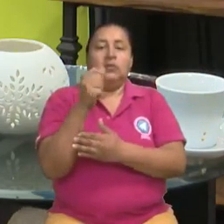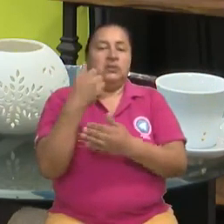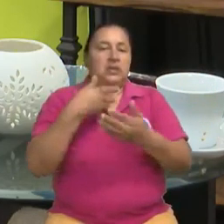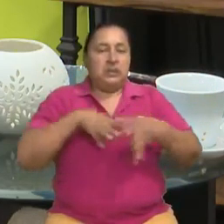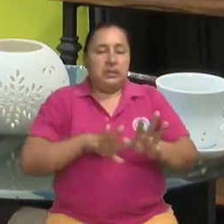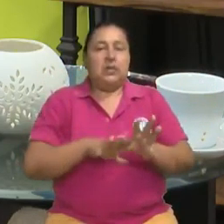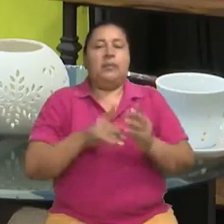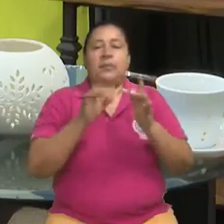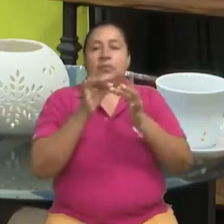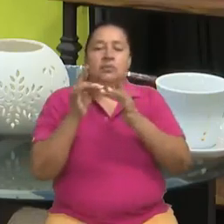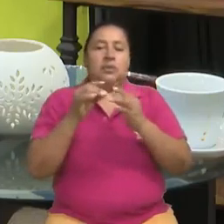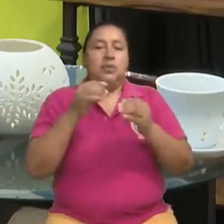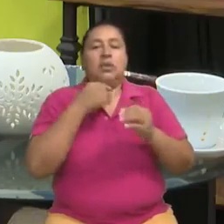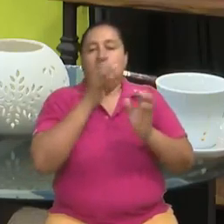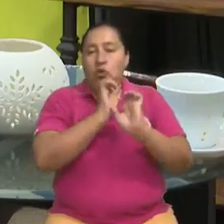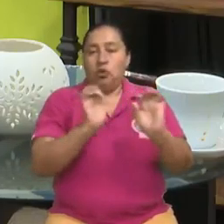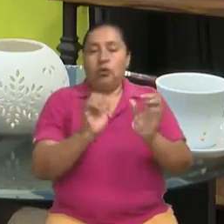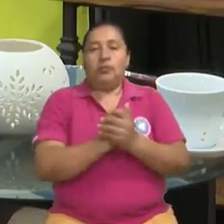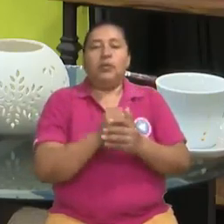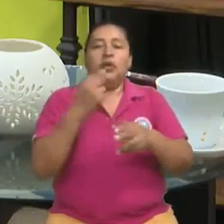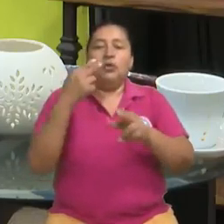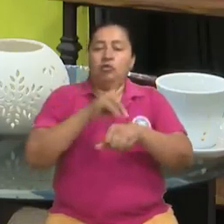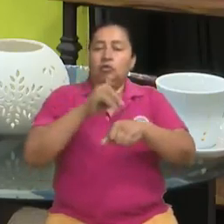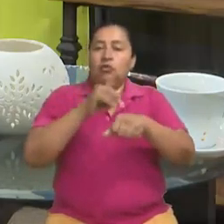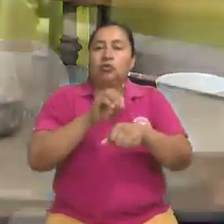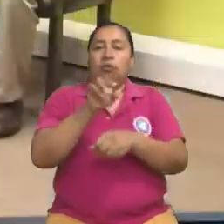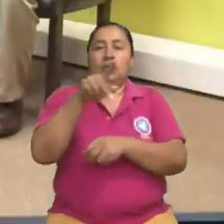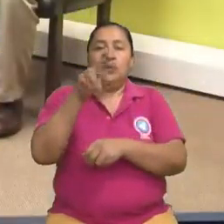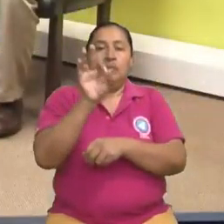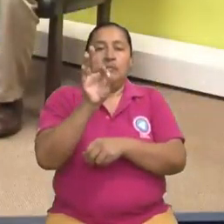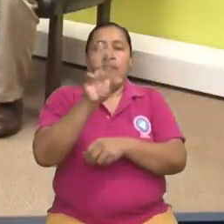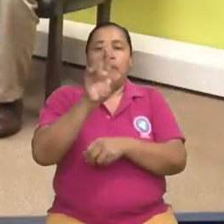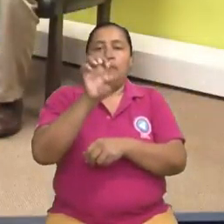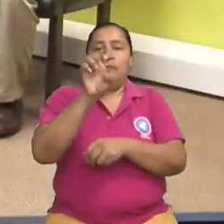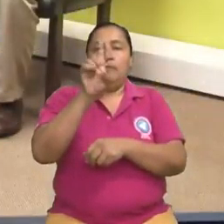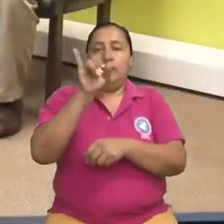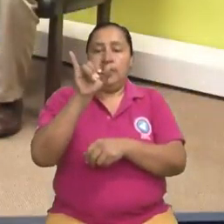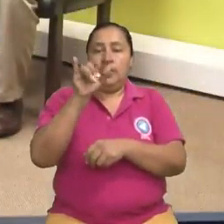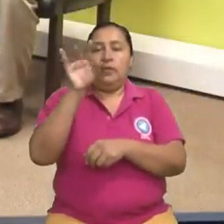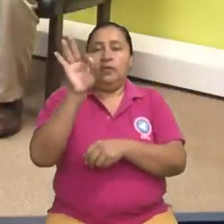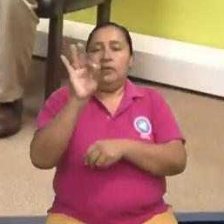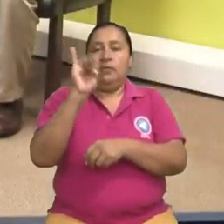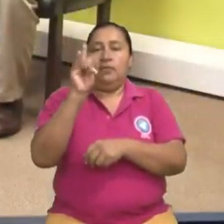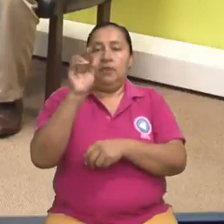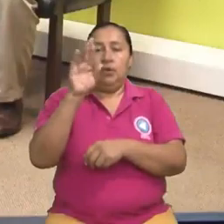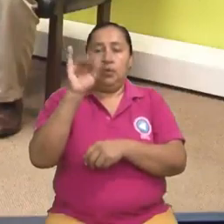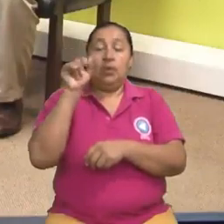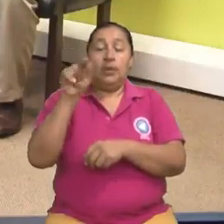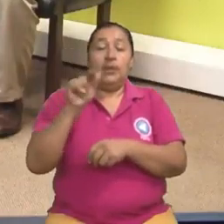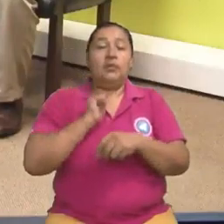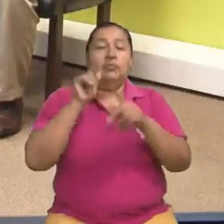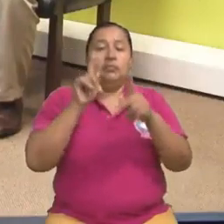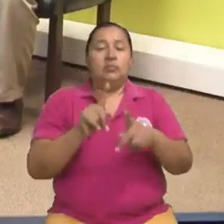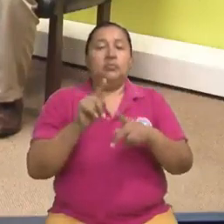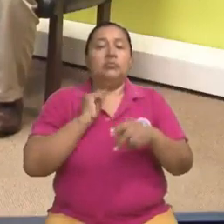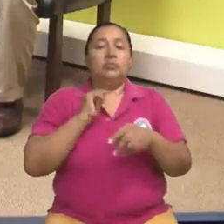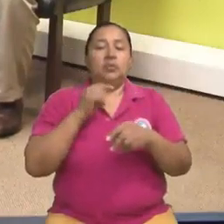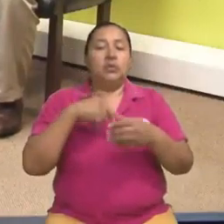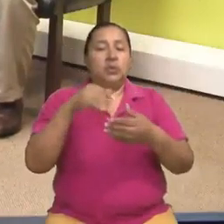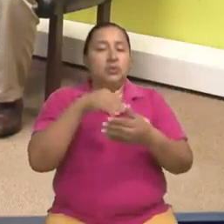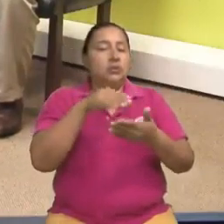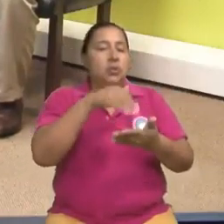Hemos invitado al doctor Freddy Fitoria, quien es cardiólogo pediatra del Centro Nacional de Cardiología